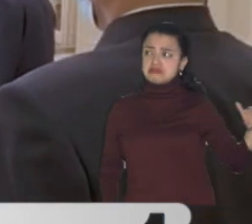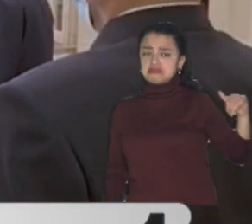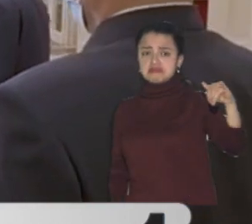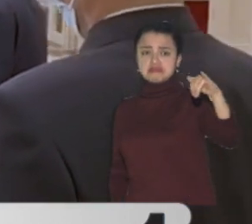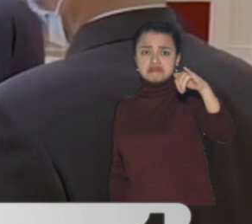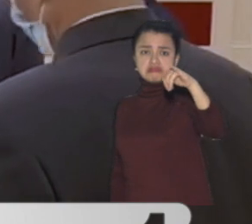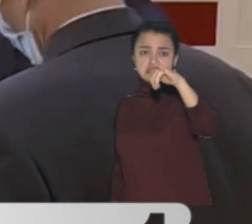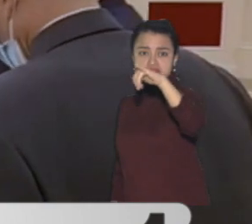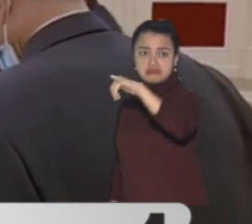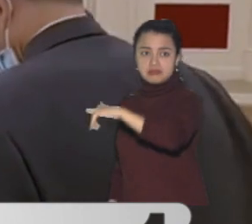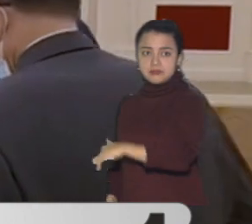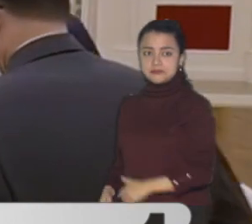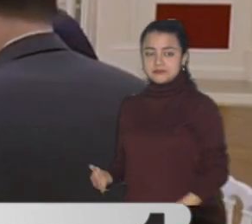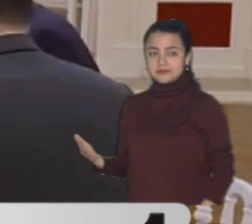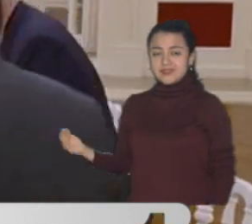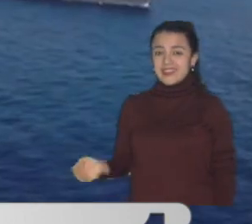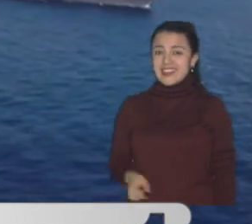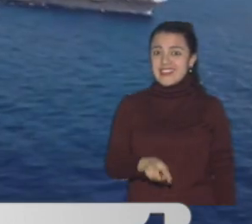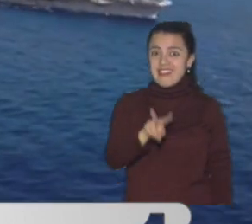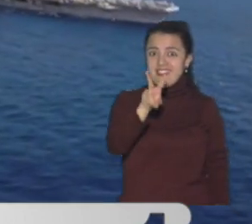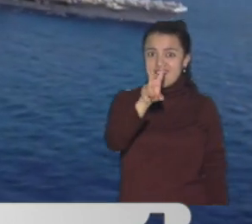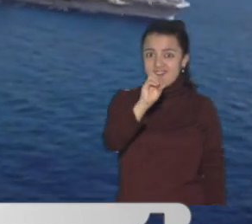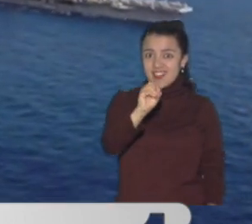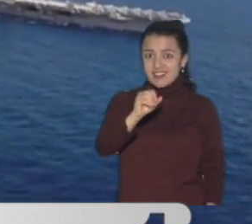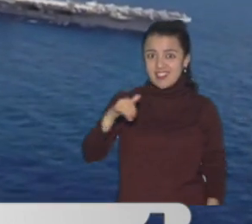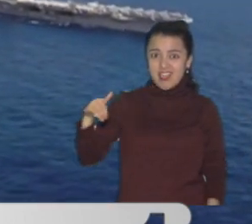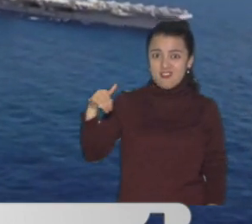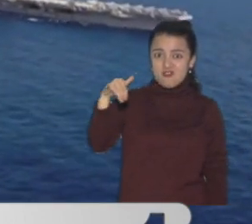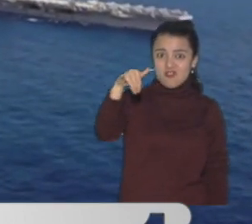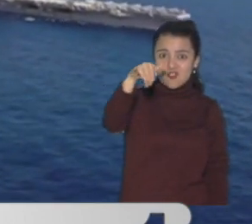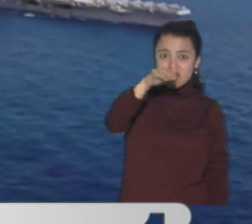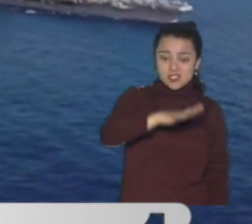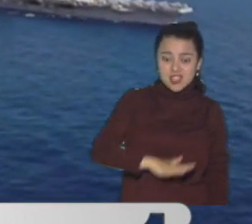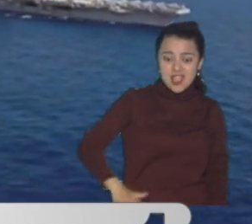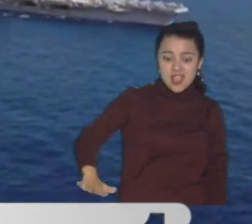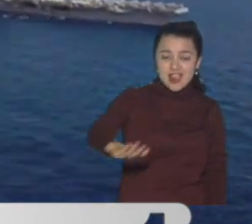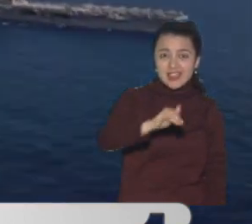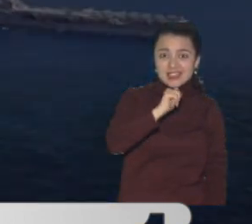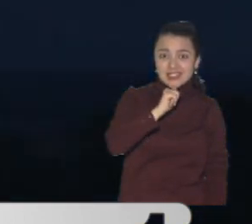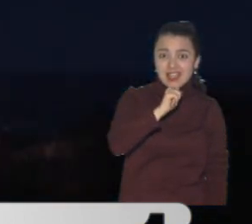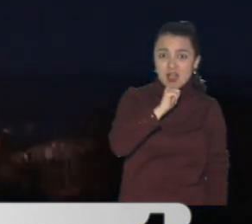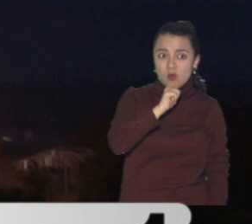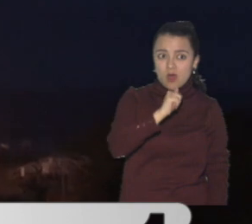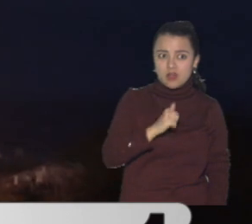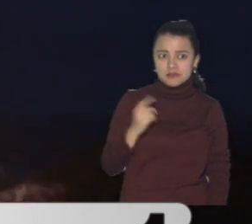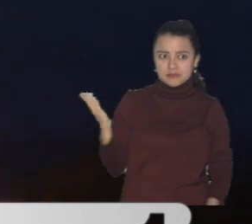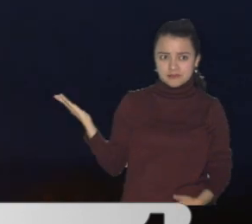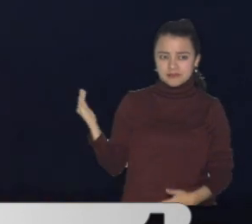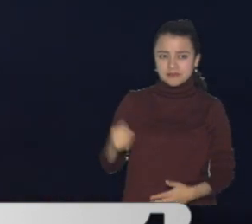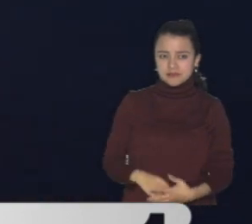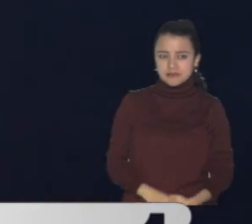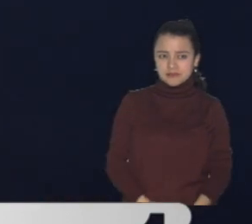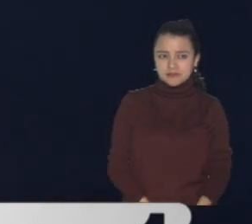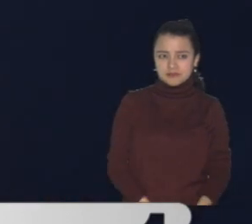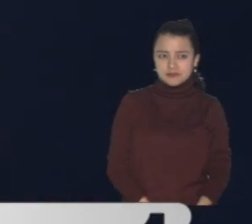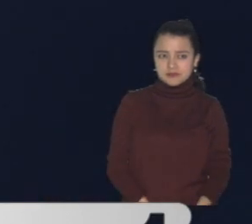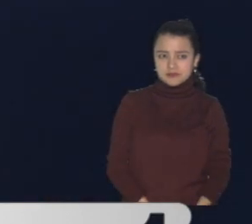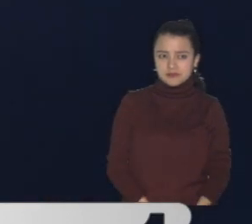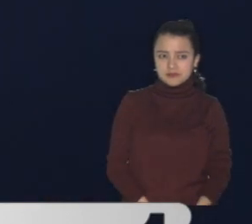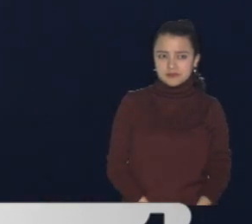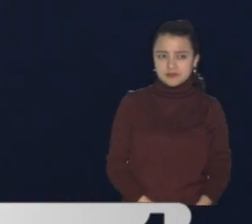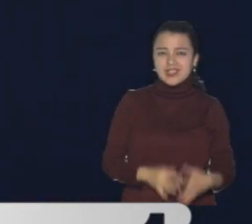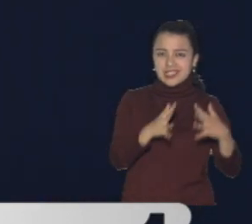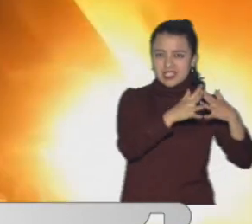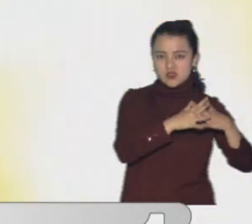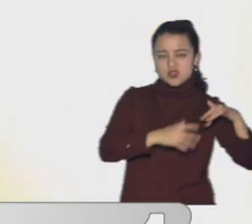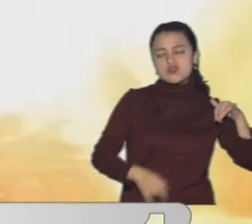con un sobrevuelo de 20 aviones de combate en las aguas al oeste de la península, como respuesta al lanzamiento de 8 misiles que realizó Pyongyang,